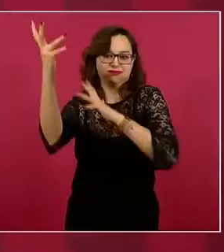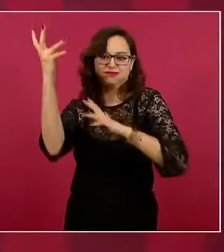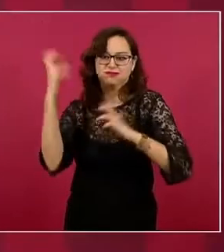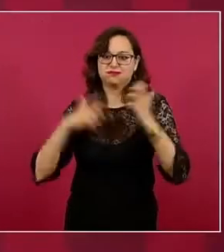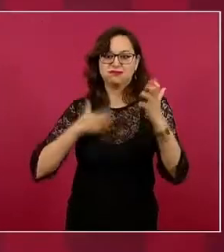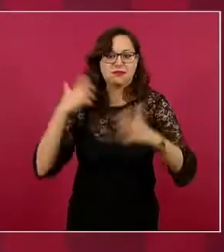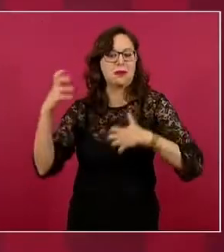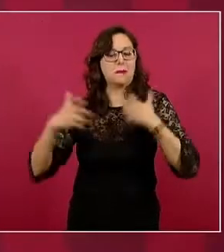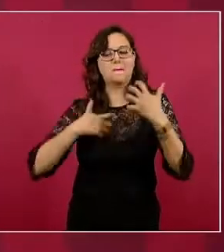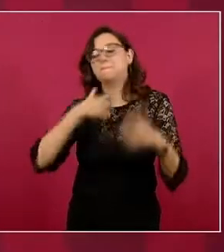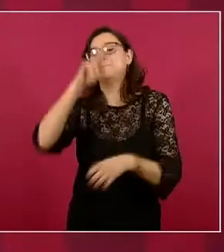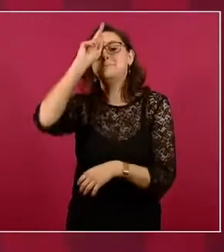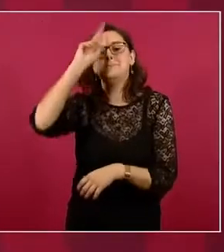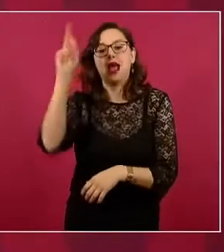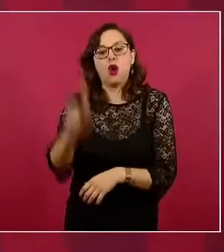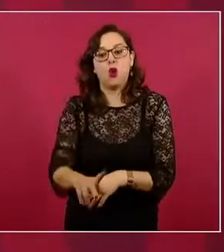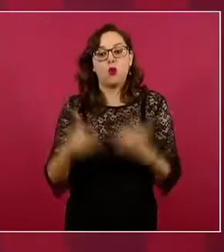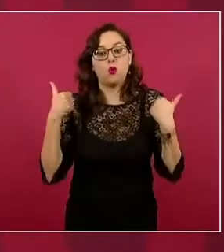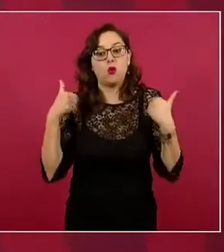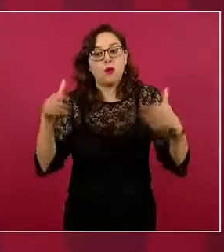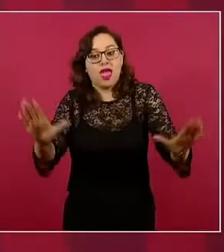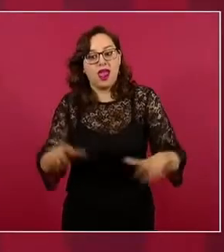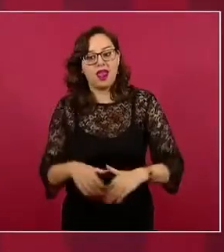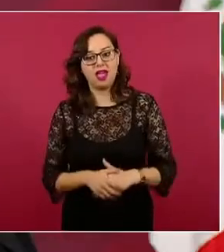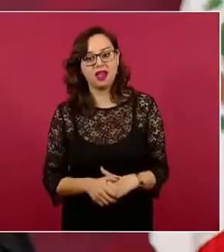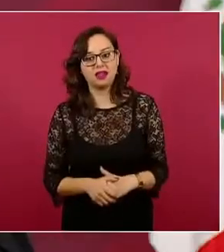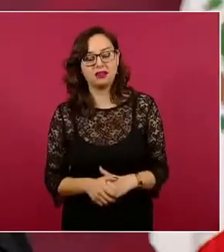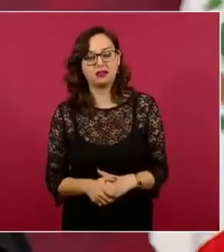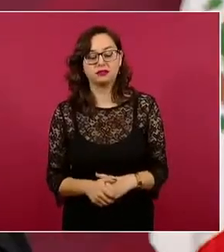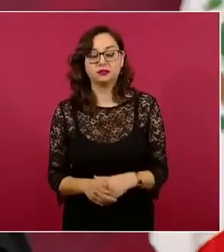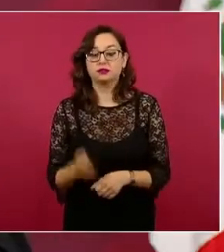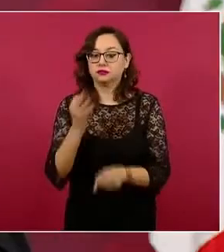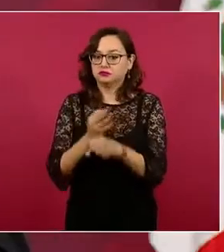corrupción y no hay impunidad para nadie.